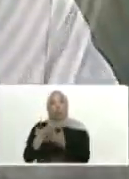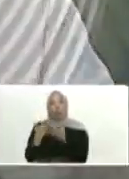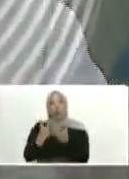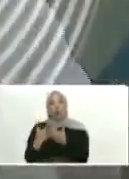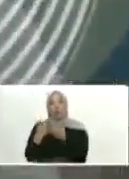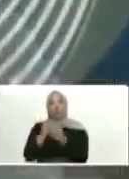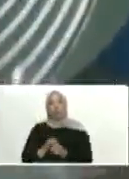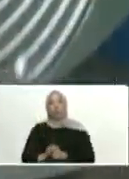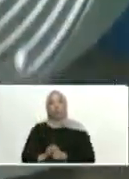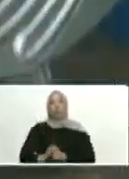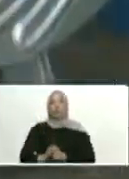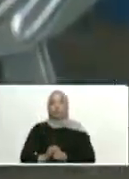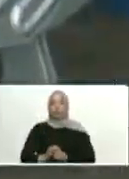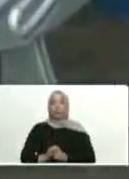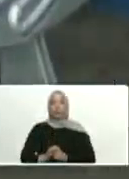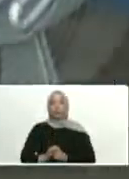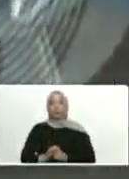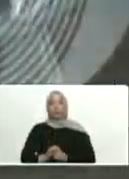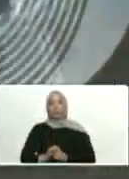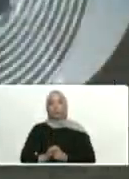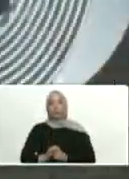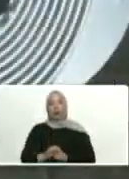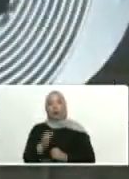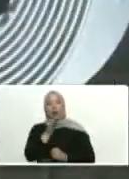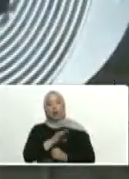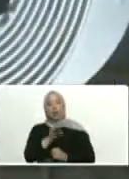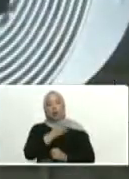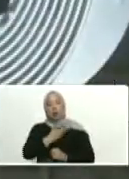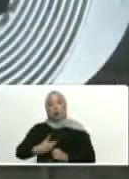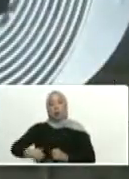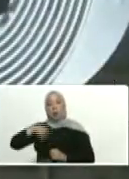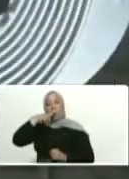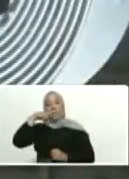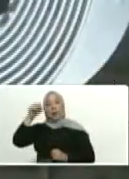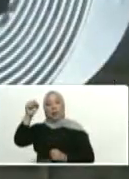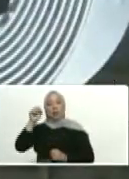bueno vamos ahora señor presidente Pedrito